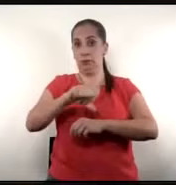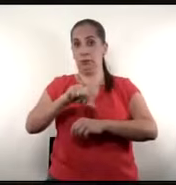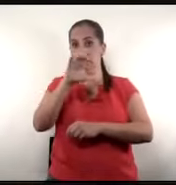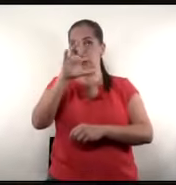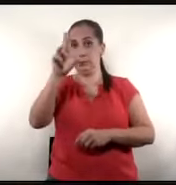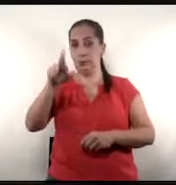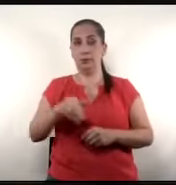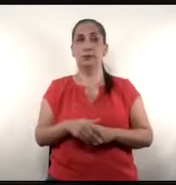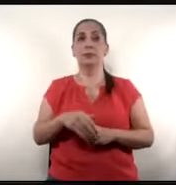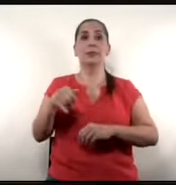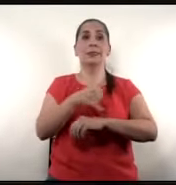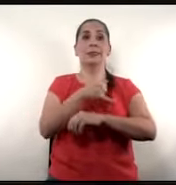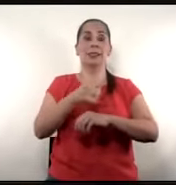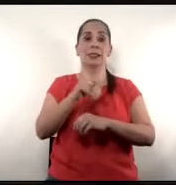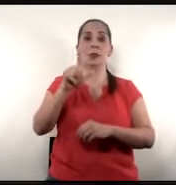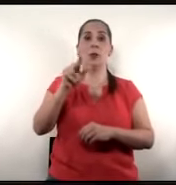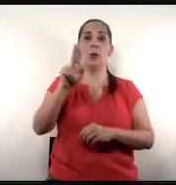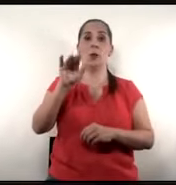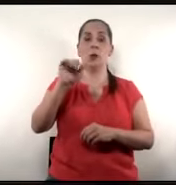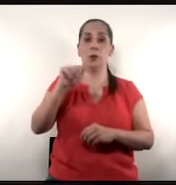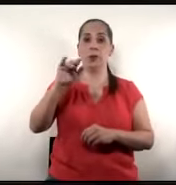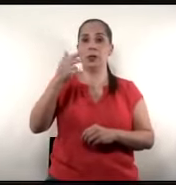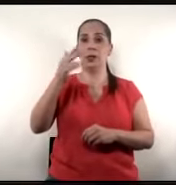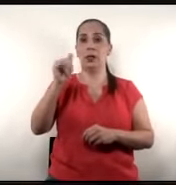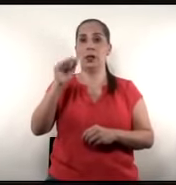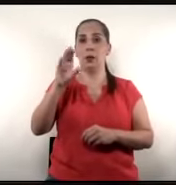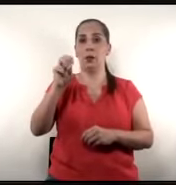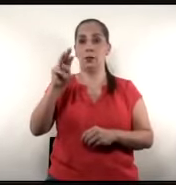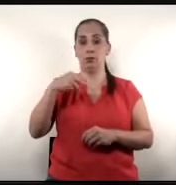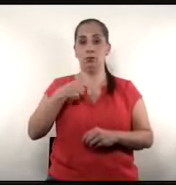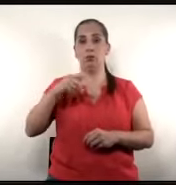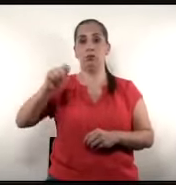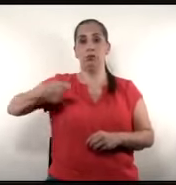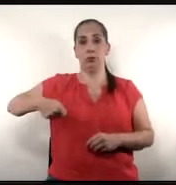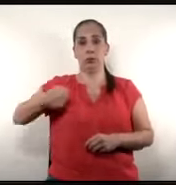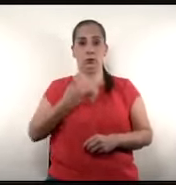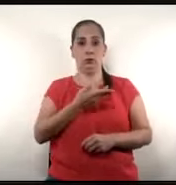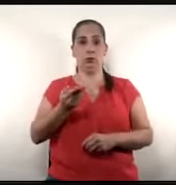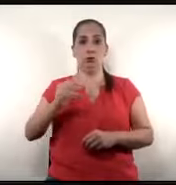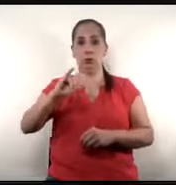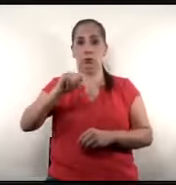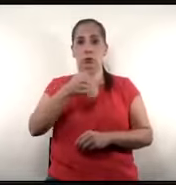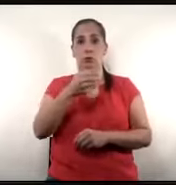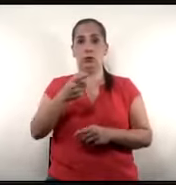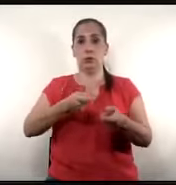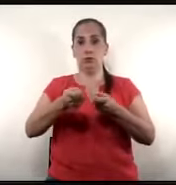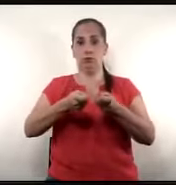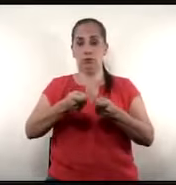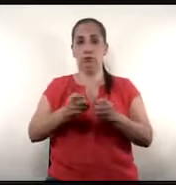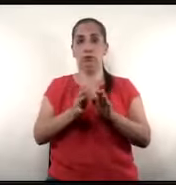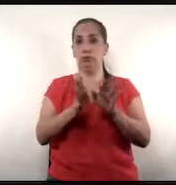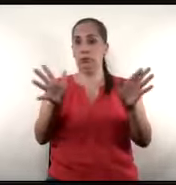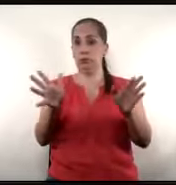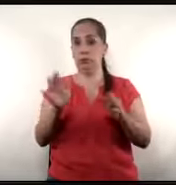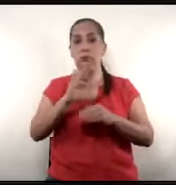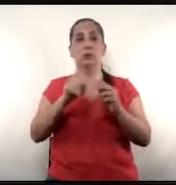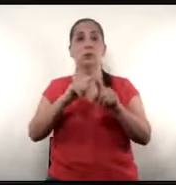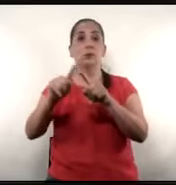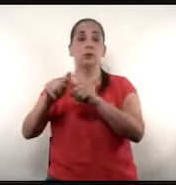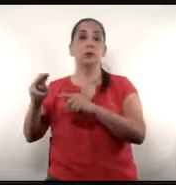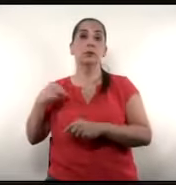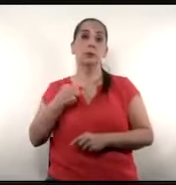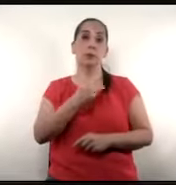Ingeniero Luis Fernando Andrés Jacome, presidente de nuestra Junta Directiva General, a los miembros de la Junta